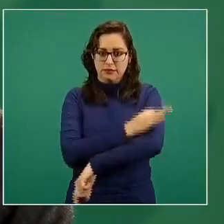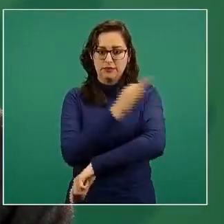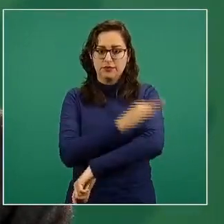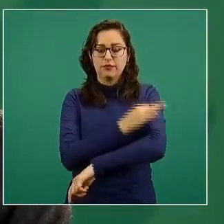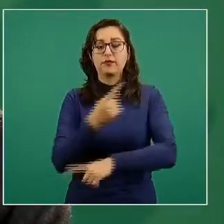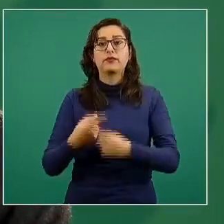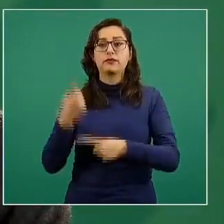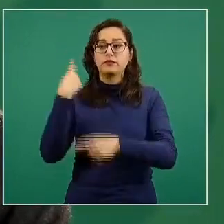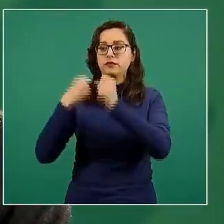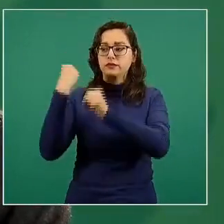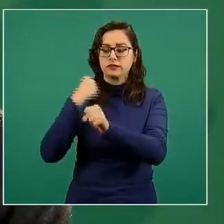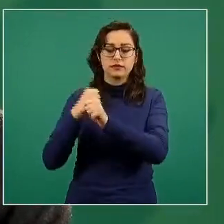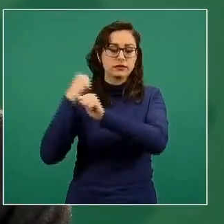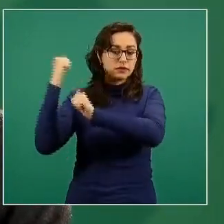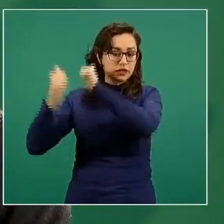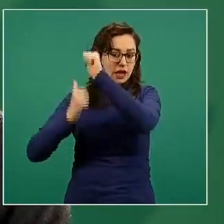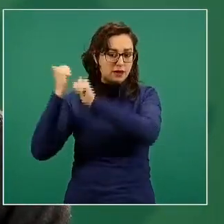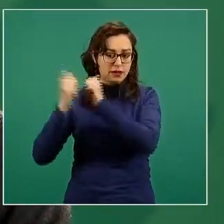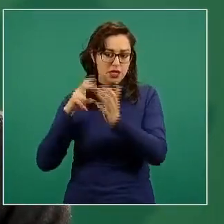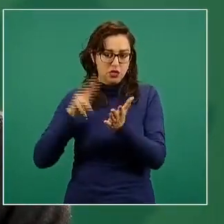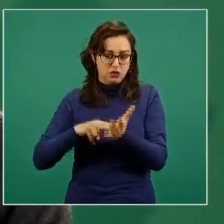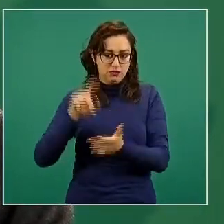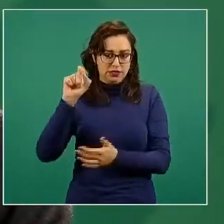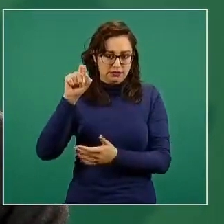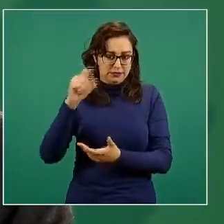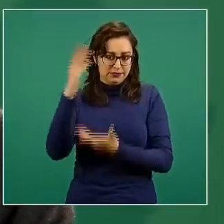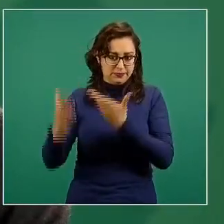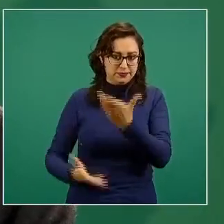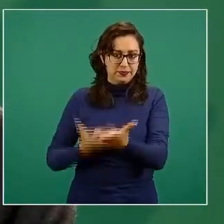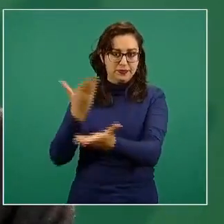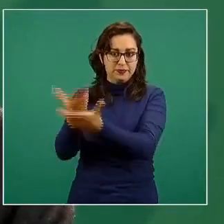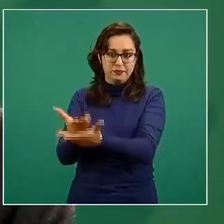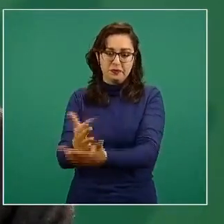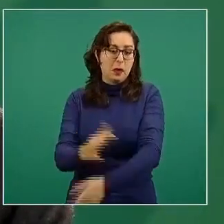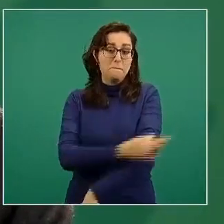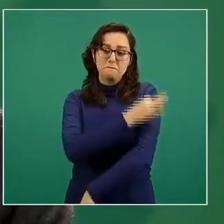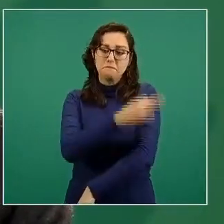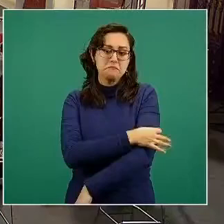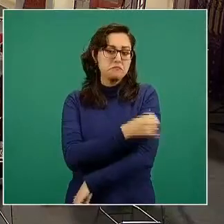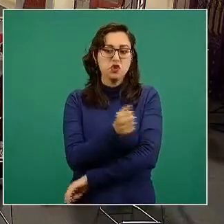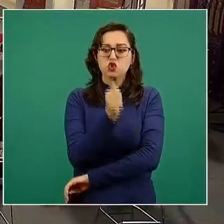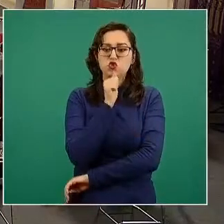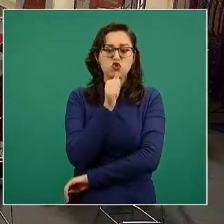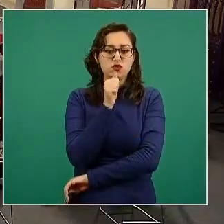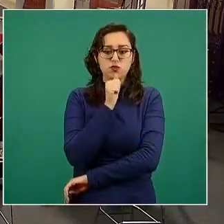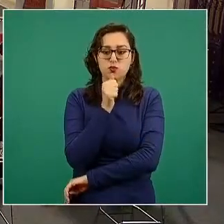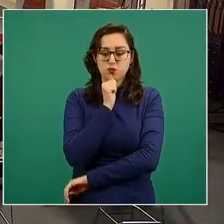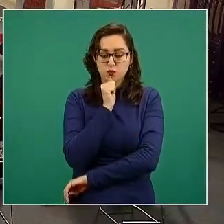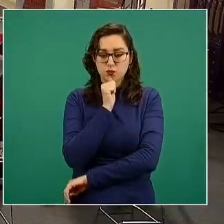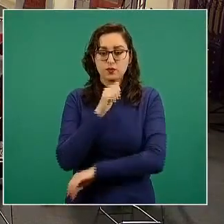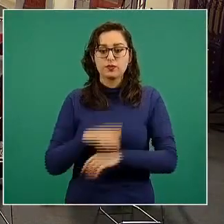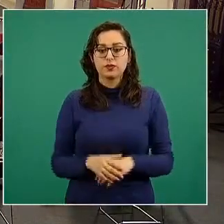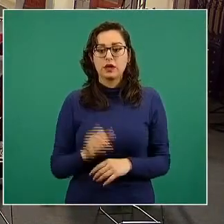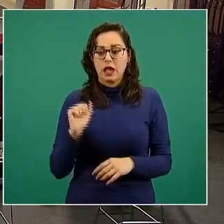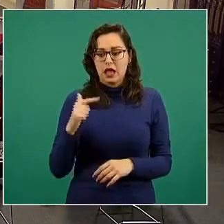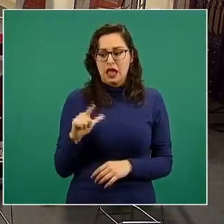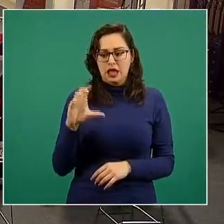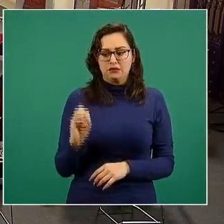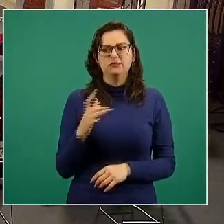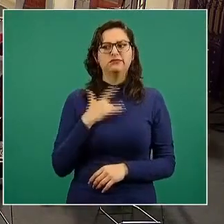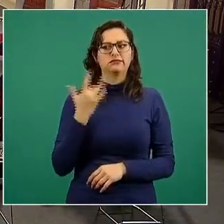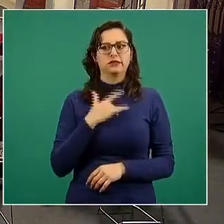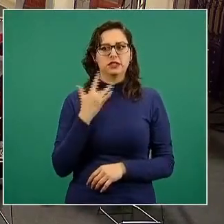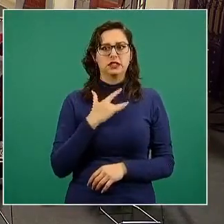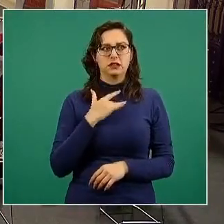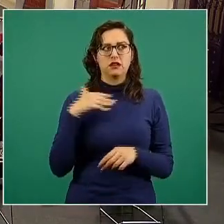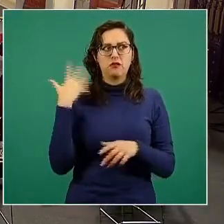hizo en abril del año pasado, en abril de 2020, cuando no existían las vacunas. Pero el presidente López Obrador se anticipó al